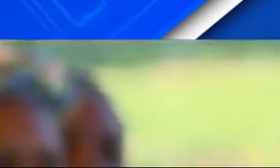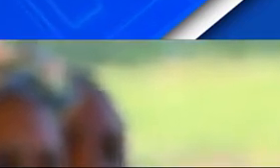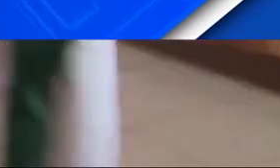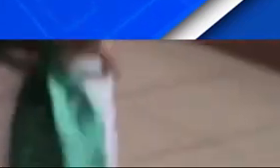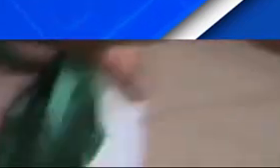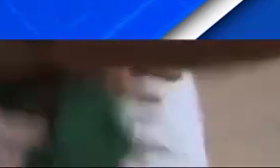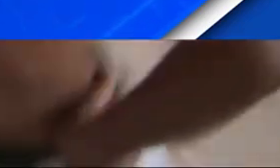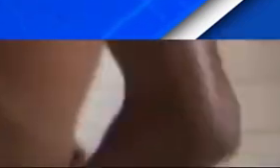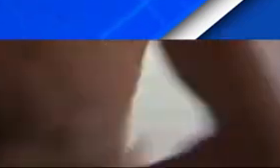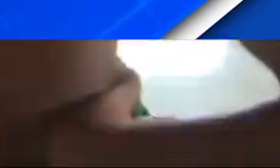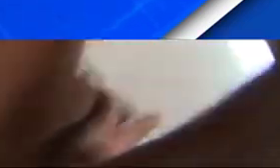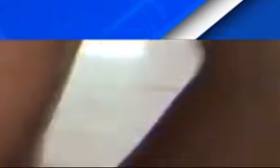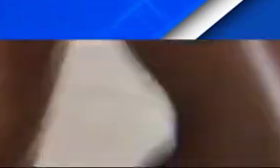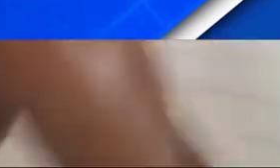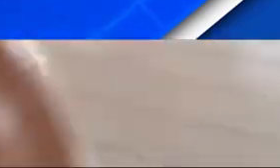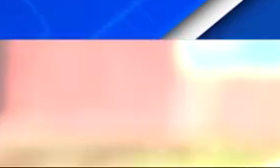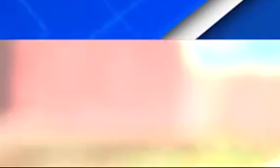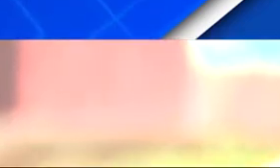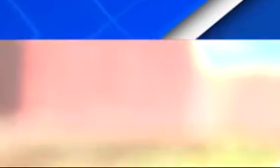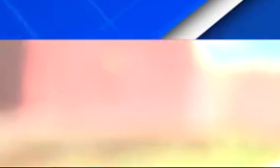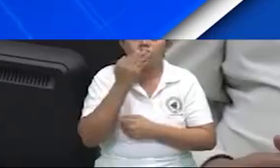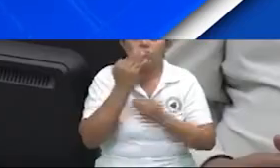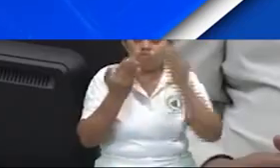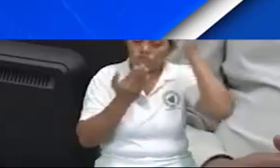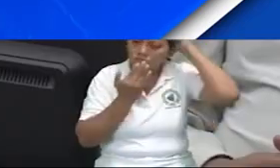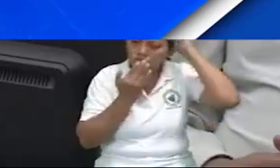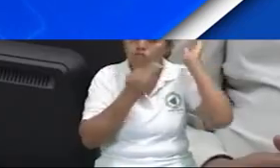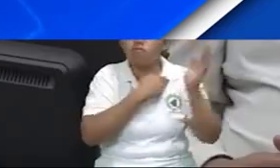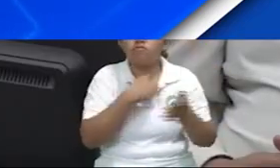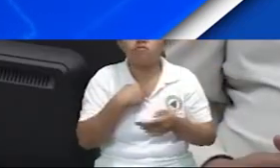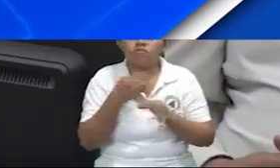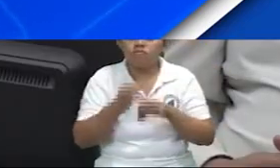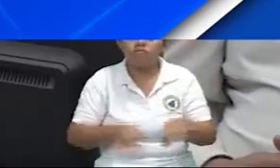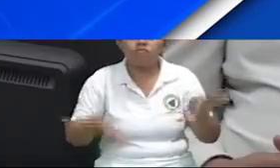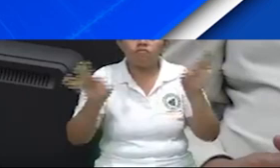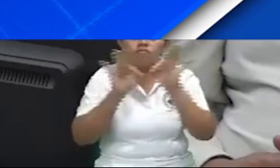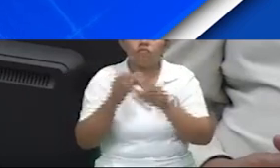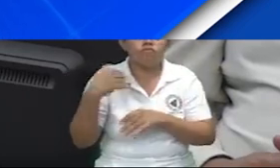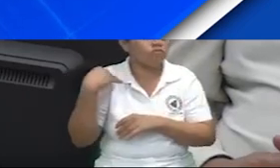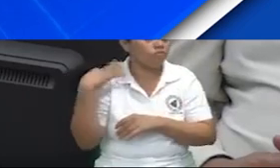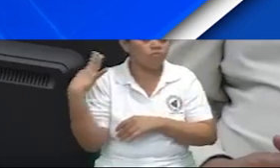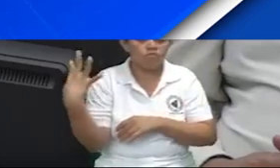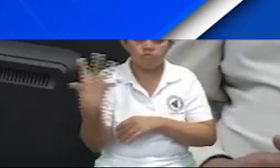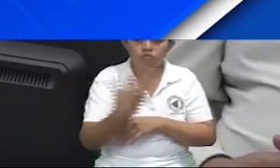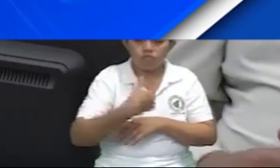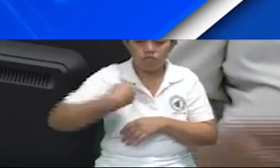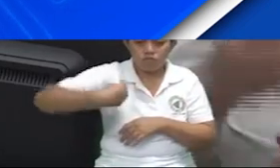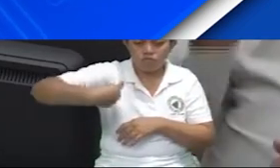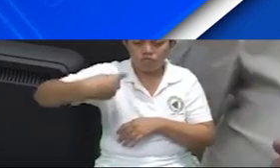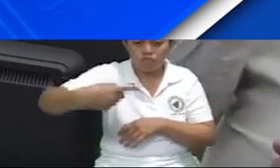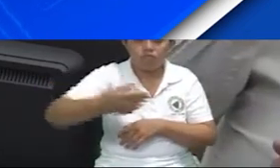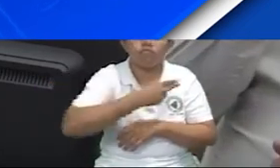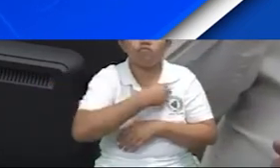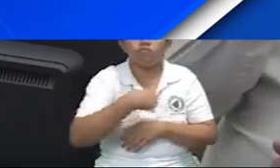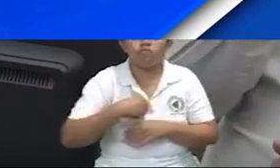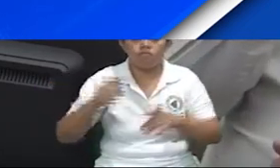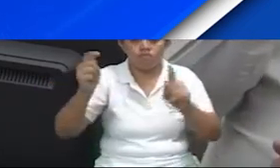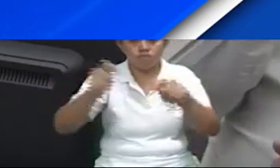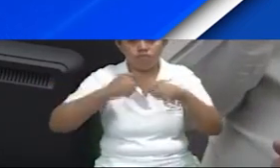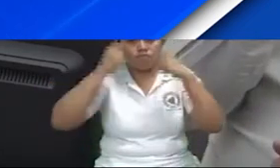los pueblos originarios y afrodescendientes. Y decimos que todos los días son para